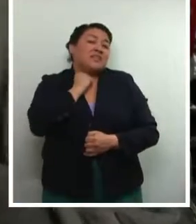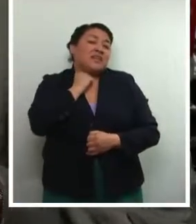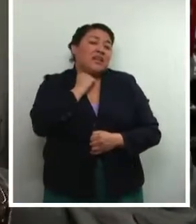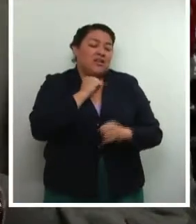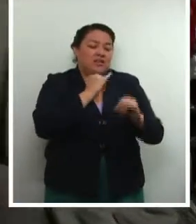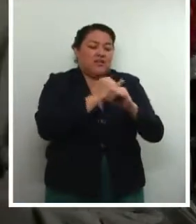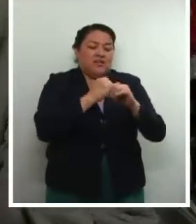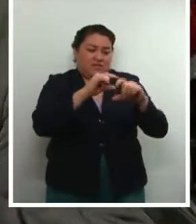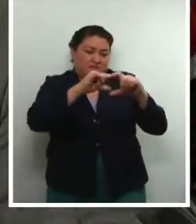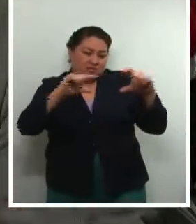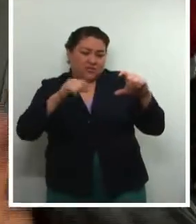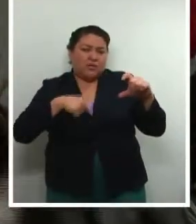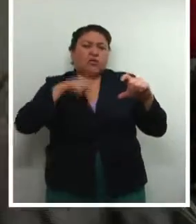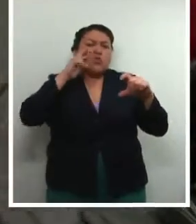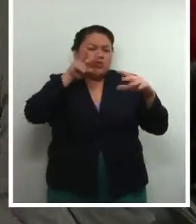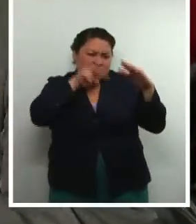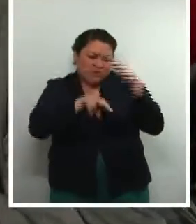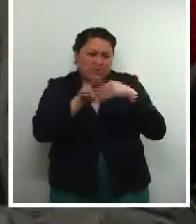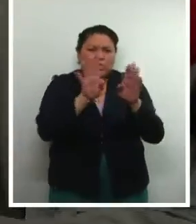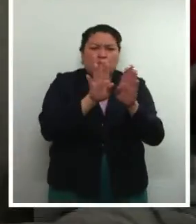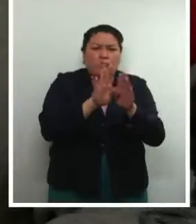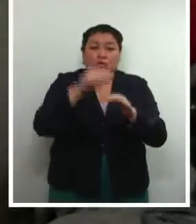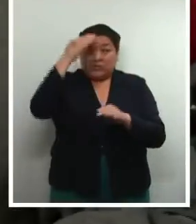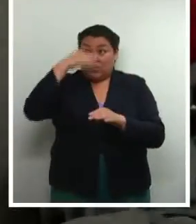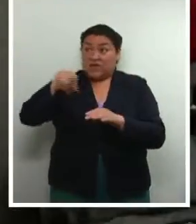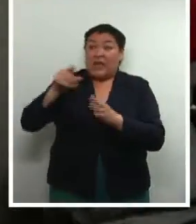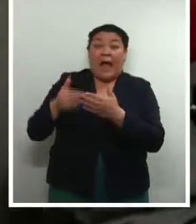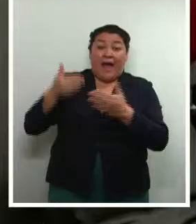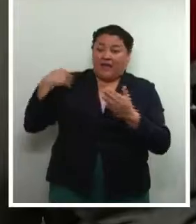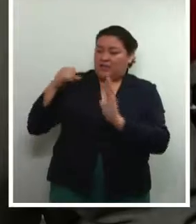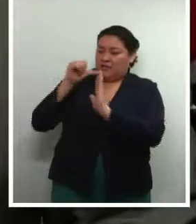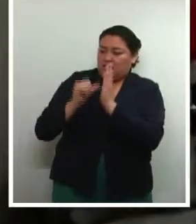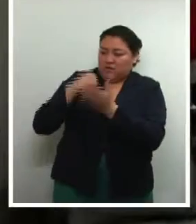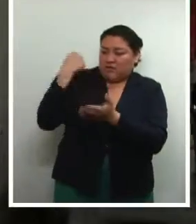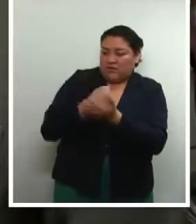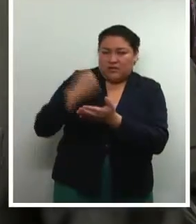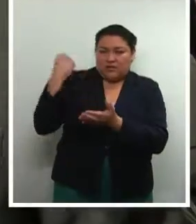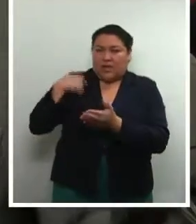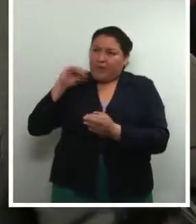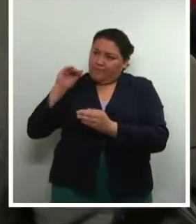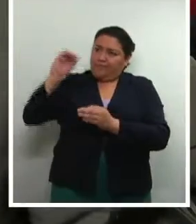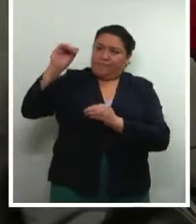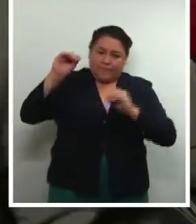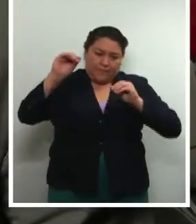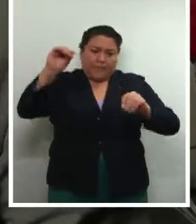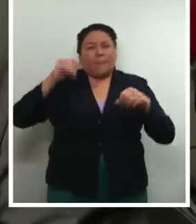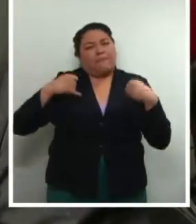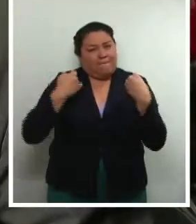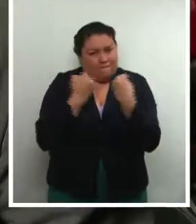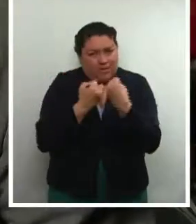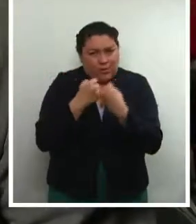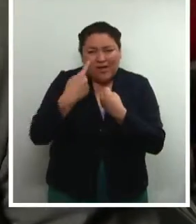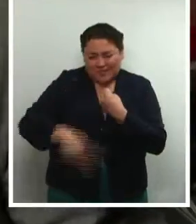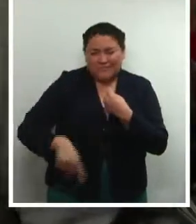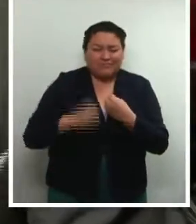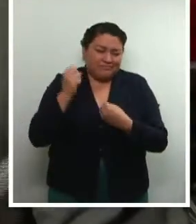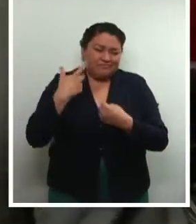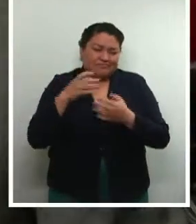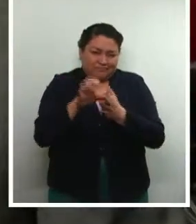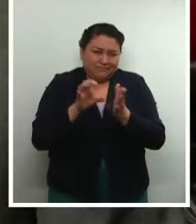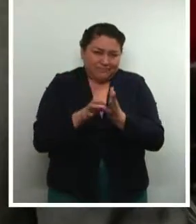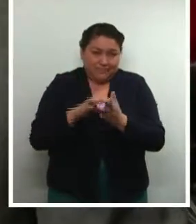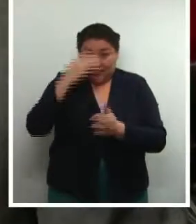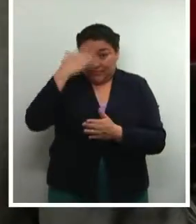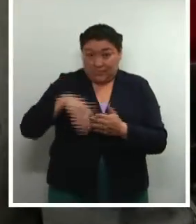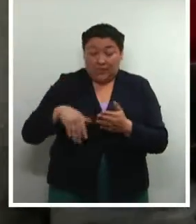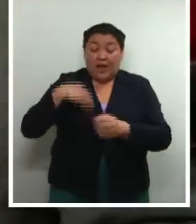apartado en donde se señalan los artículos que han sido ya aprobados por la Asamblea Constituyente. Dentro de los